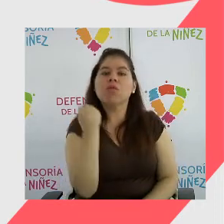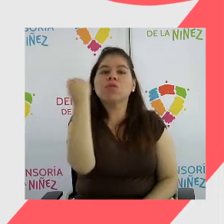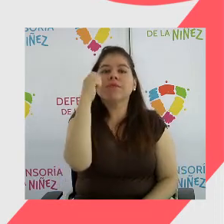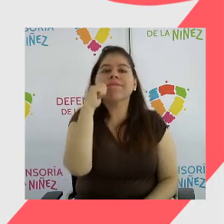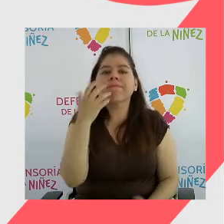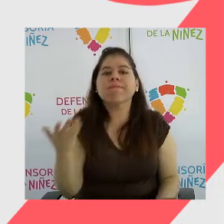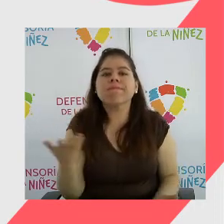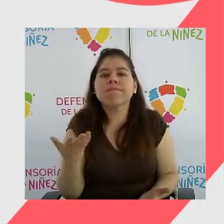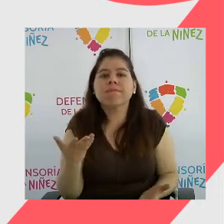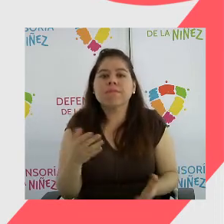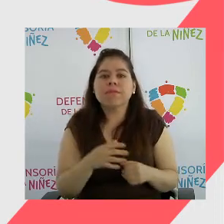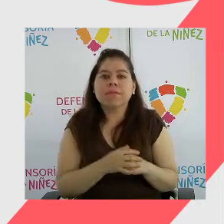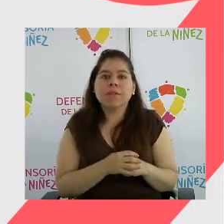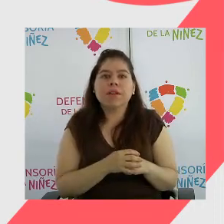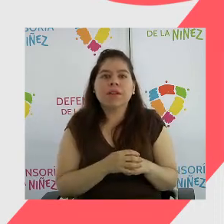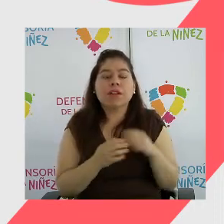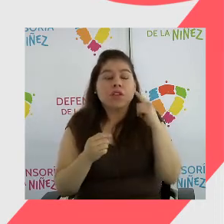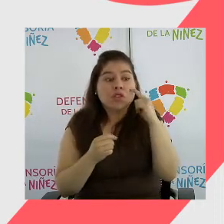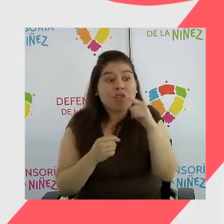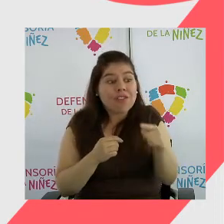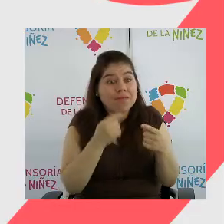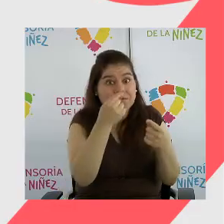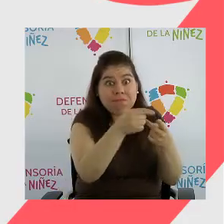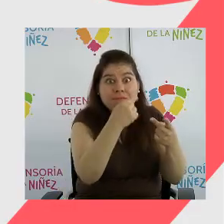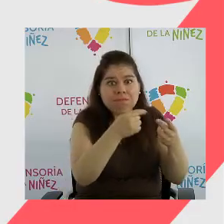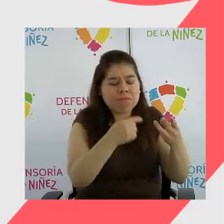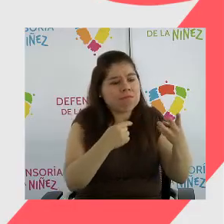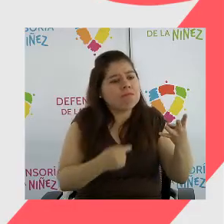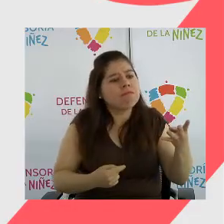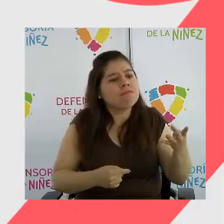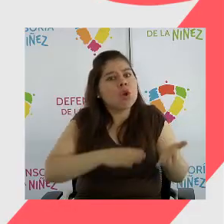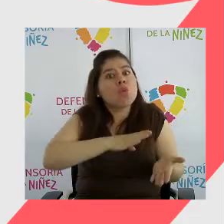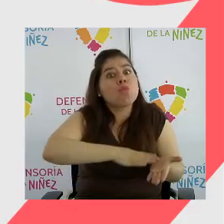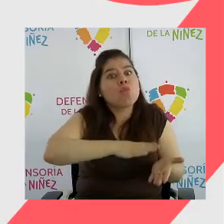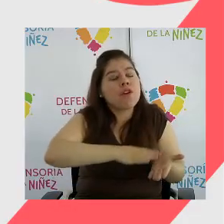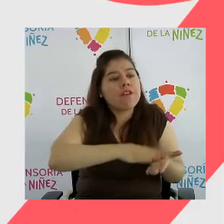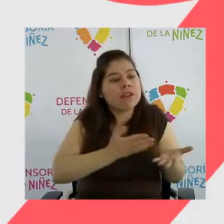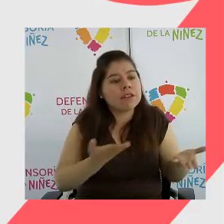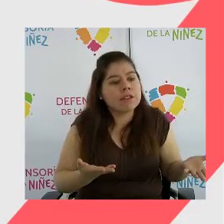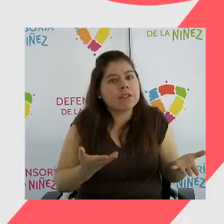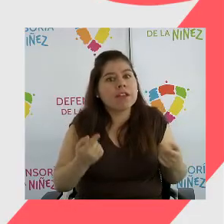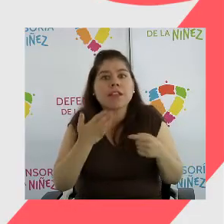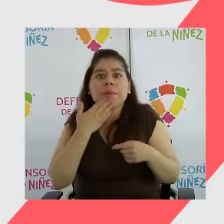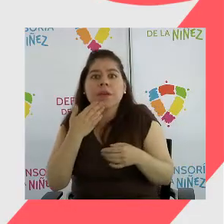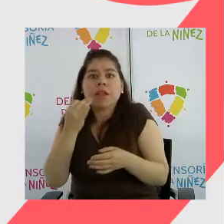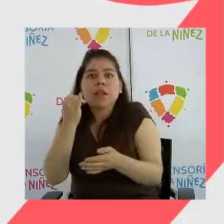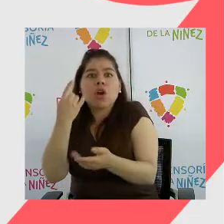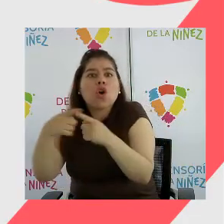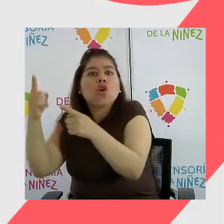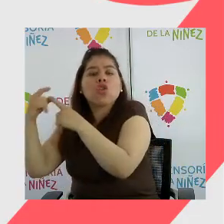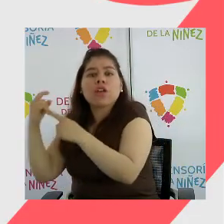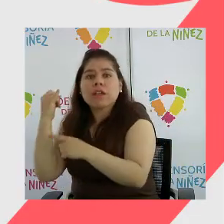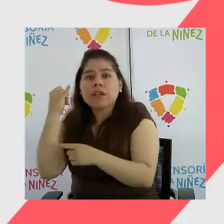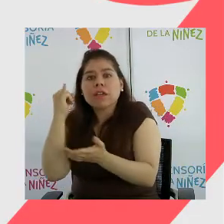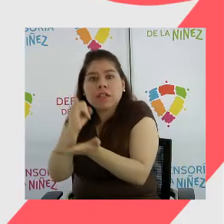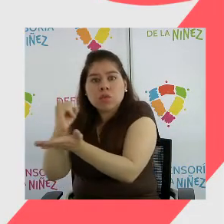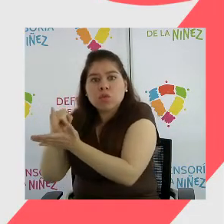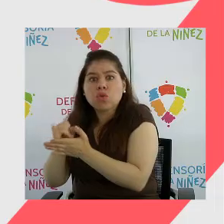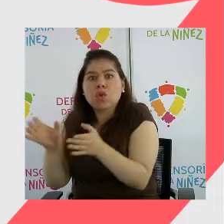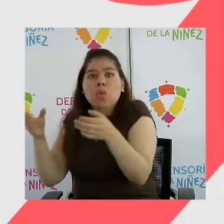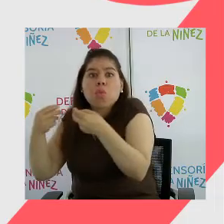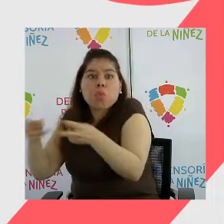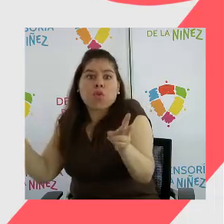de, sobre la base de los hechos que conocemos, dar cuenta de instituciones públicas y privadas que pudieran estar con sus